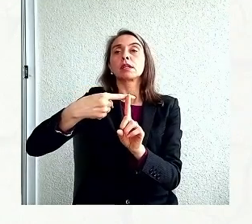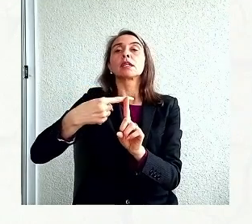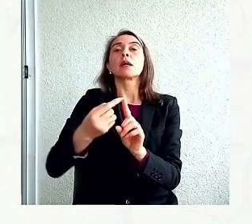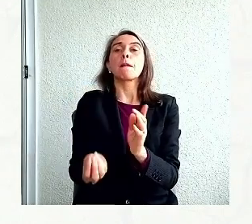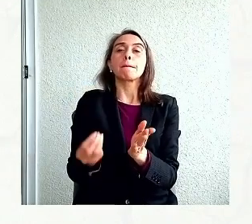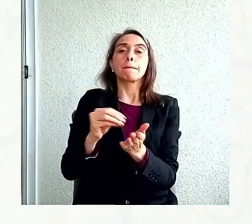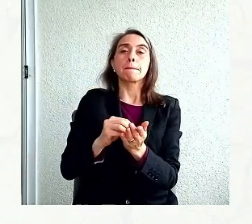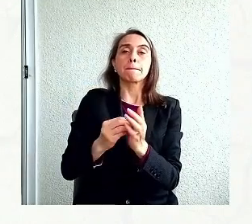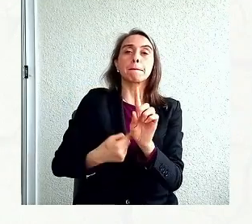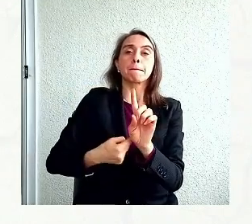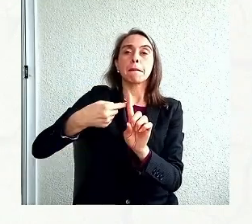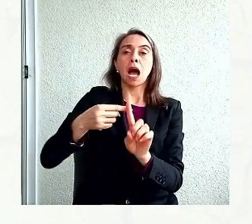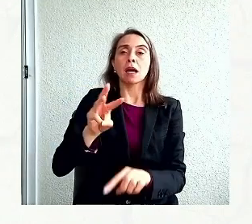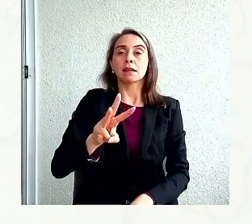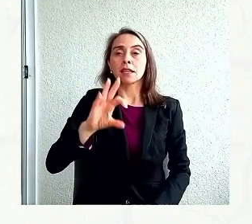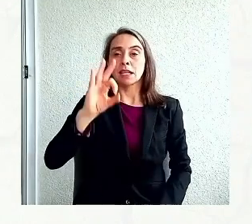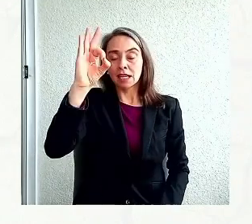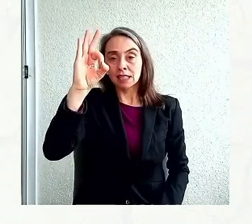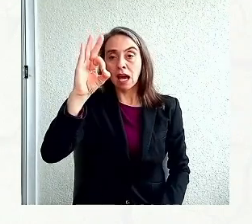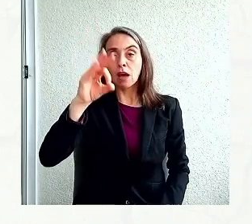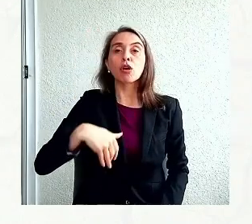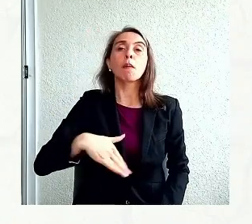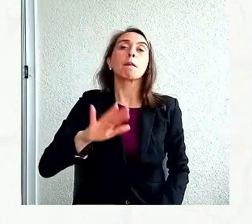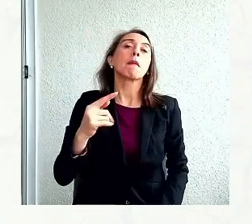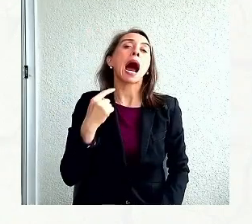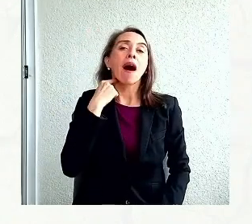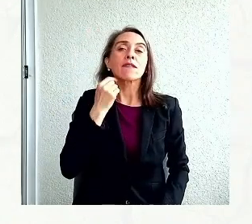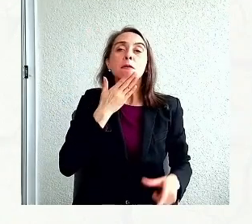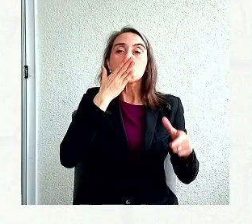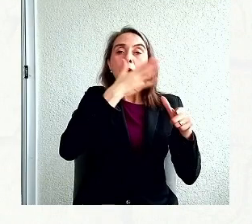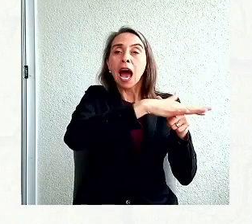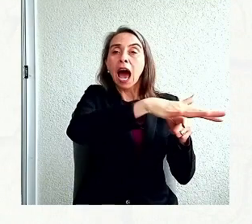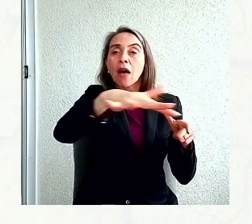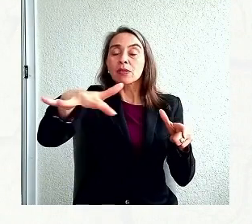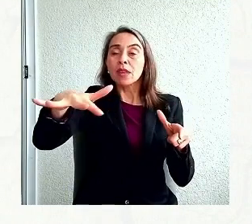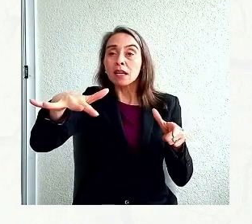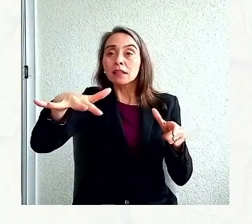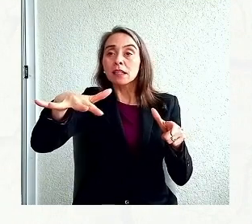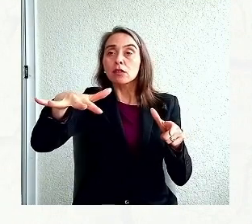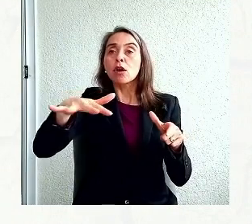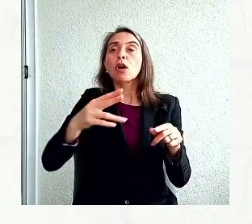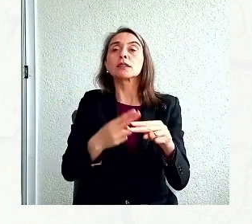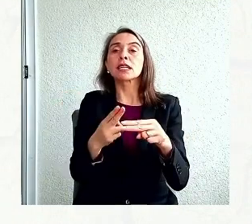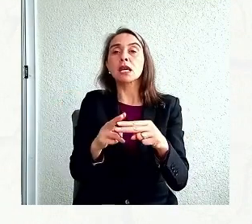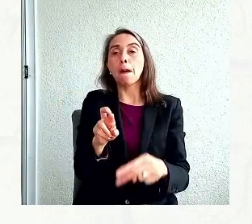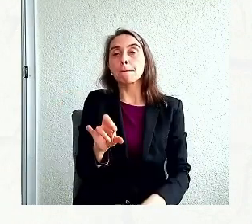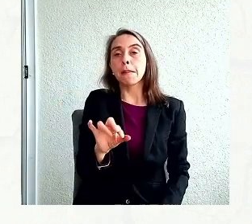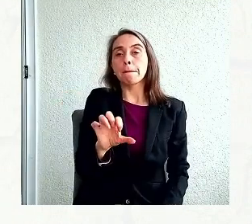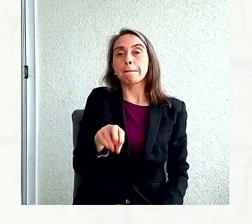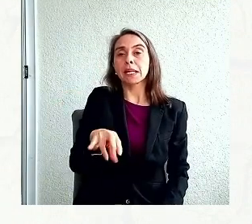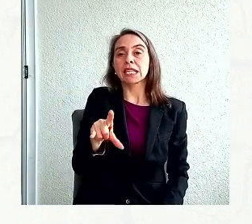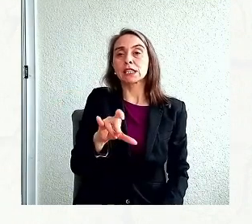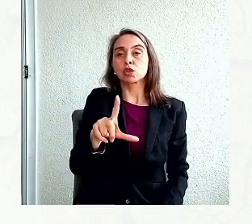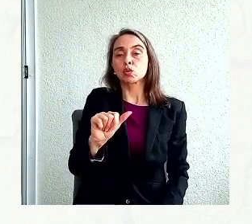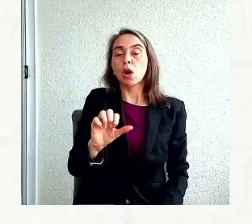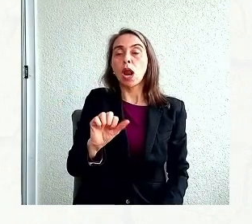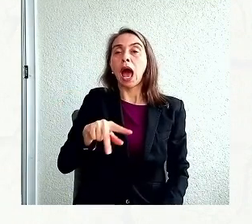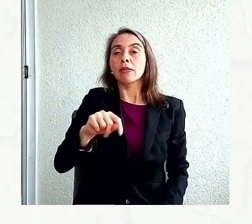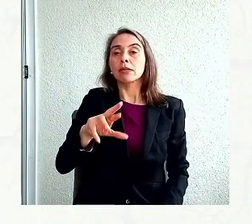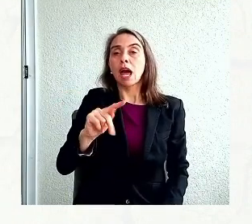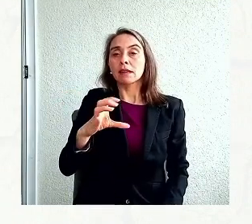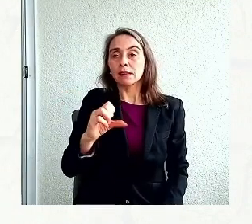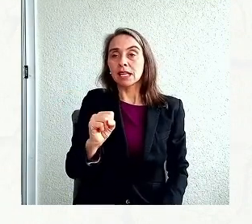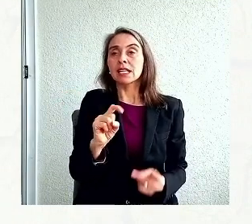de la Antártica es la zona de la península antártica y la zona de la Antártica oeste, digamos,